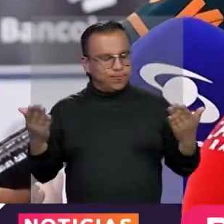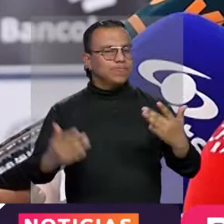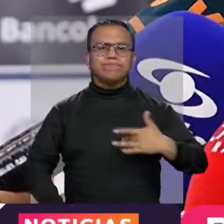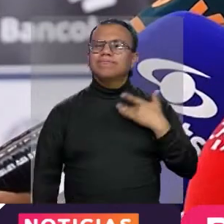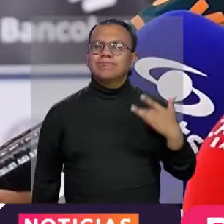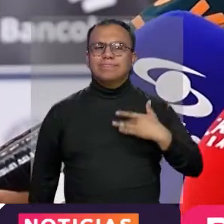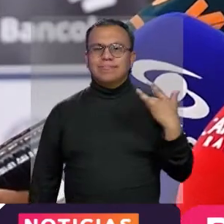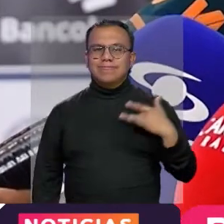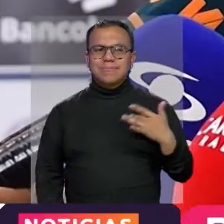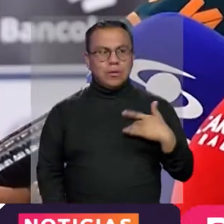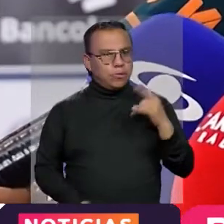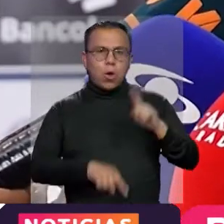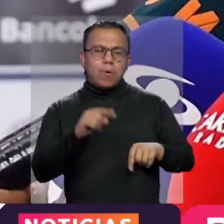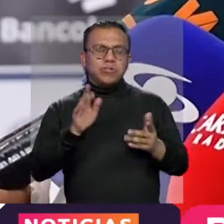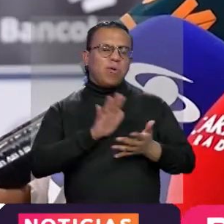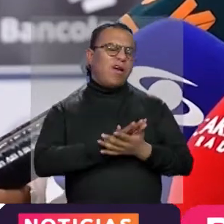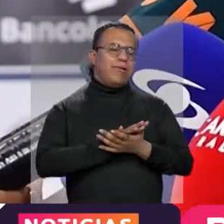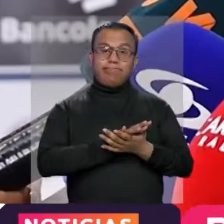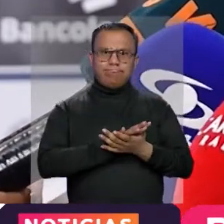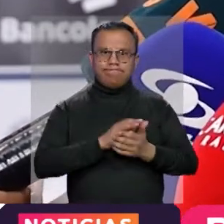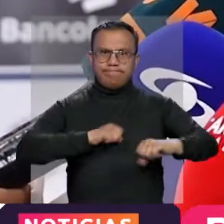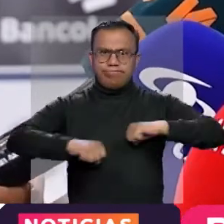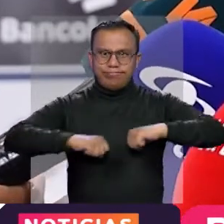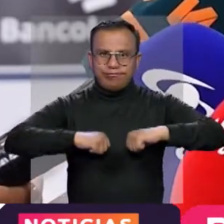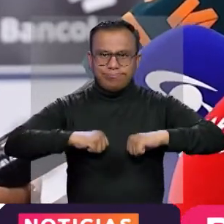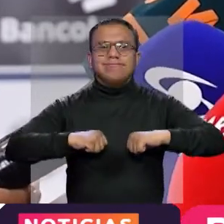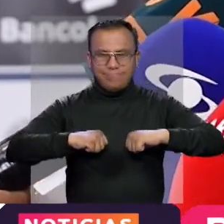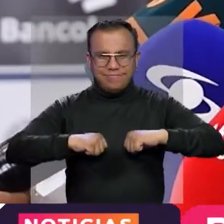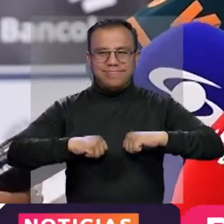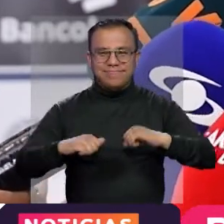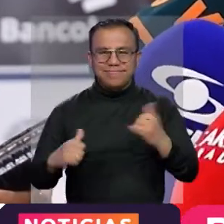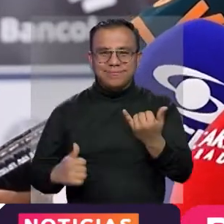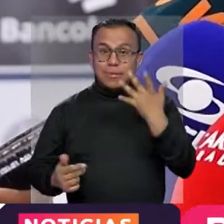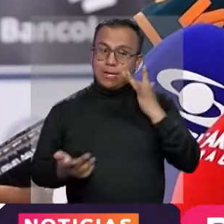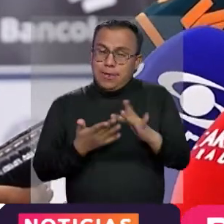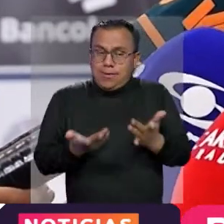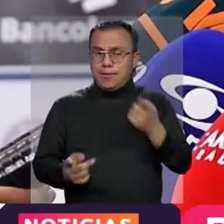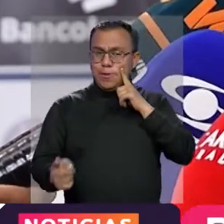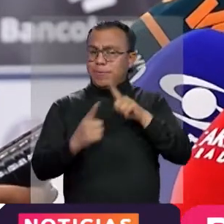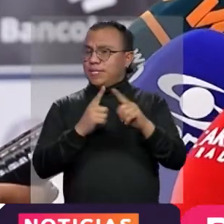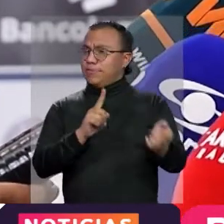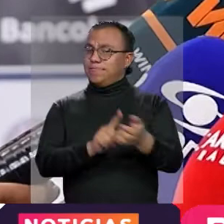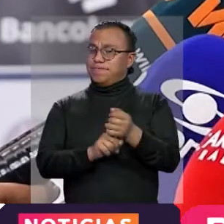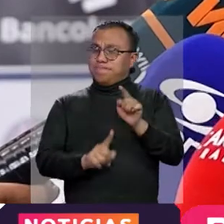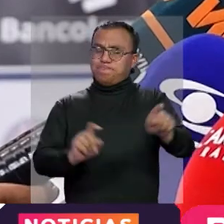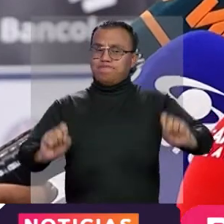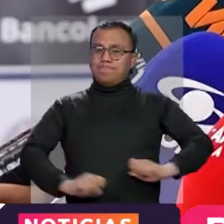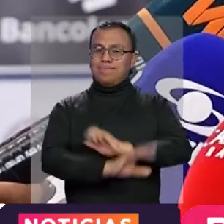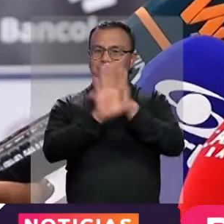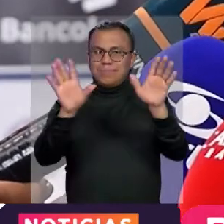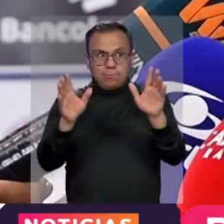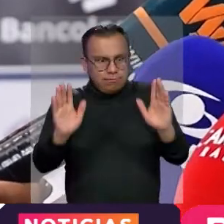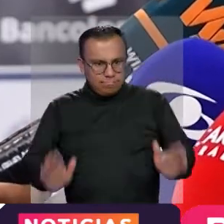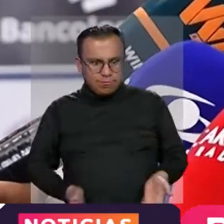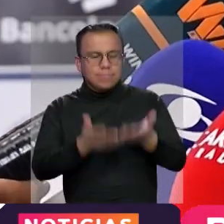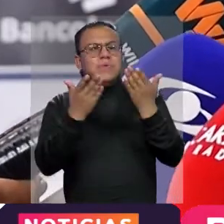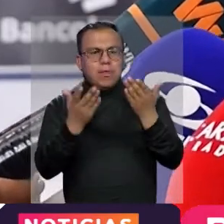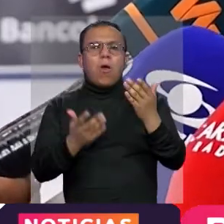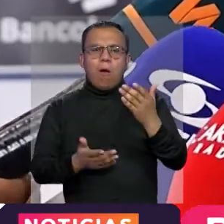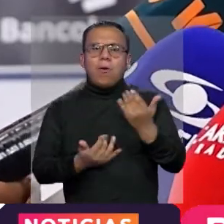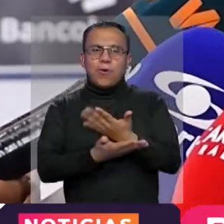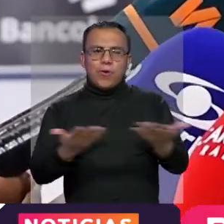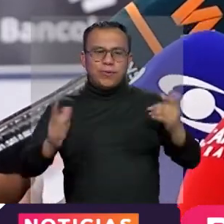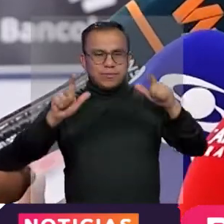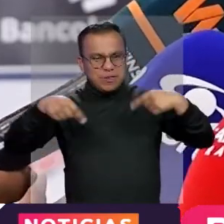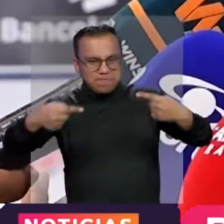que no nos podemos dormir. Entonces, como te lo dije, el objetivo está muy claro y qué mejor seguir teniendo